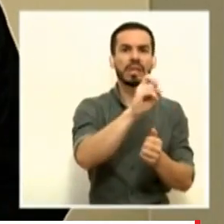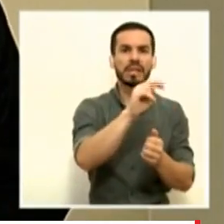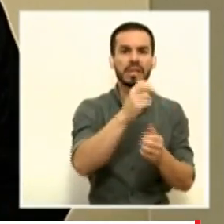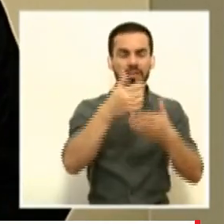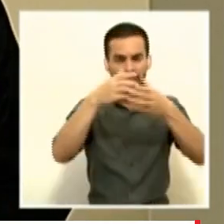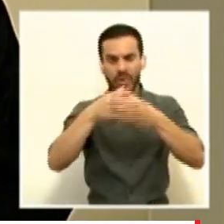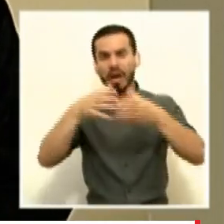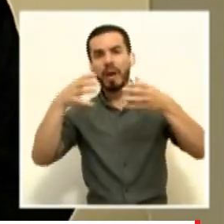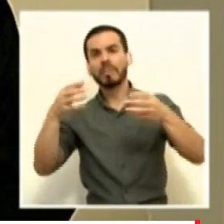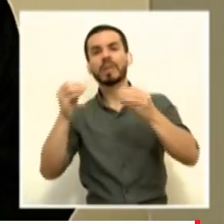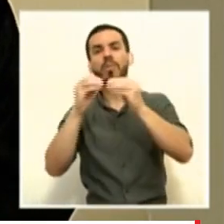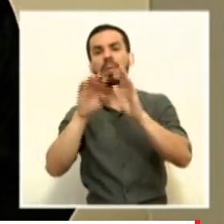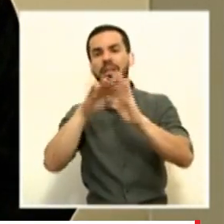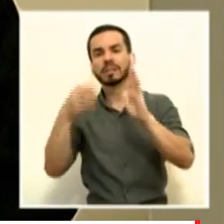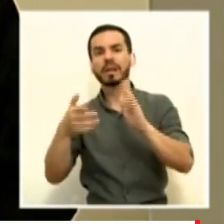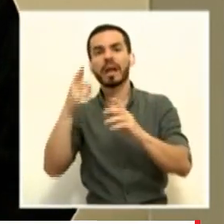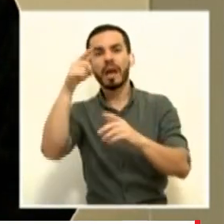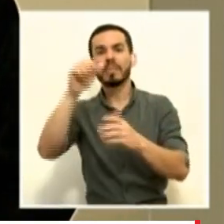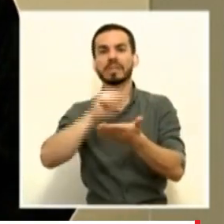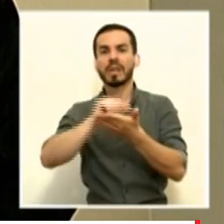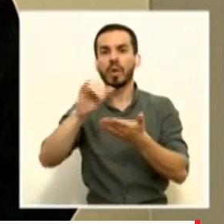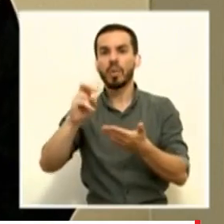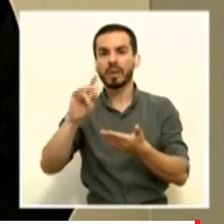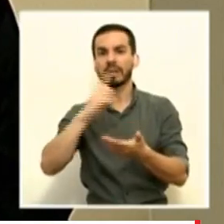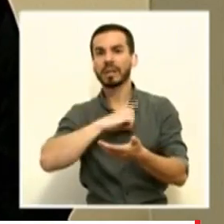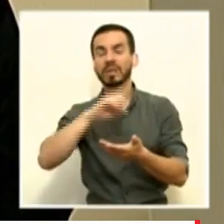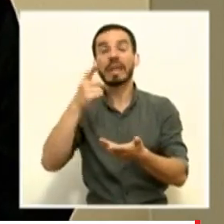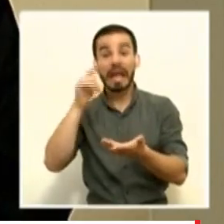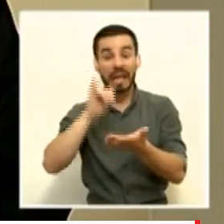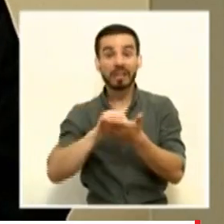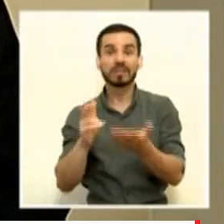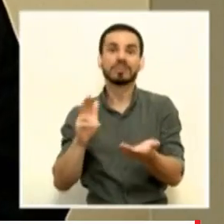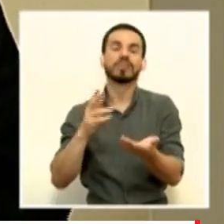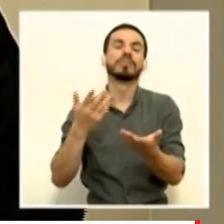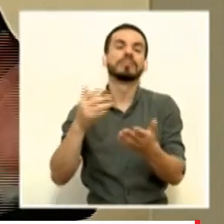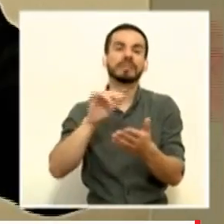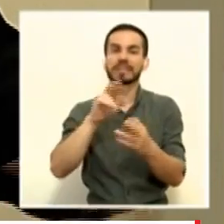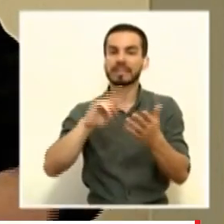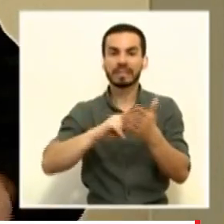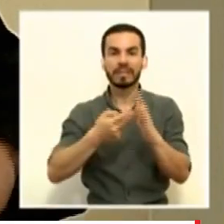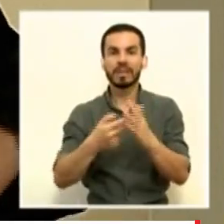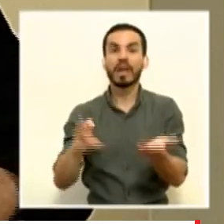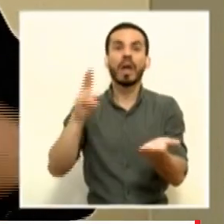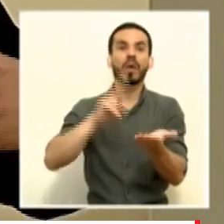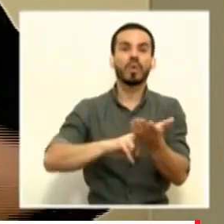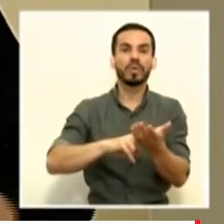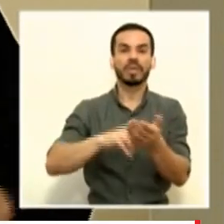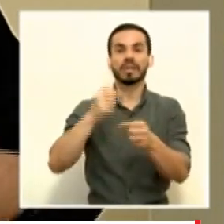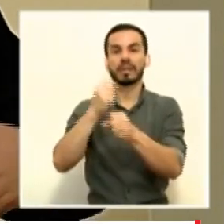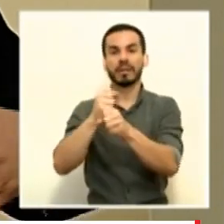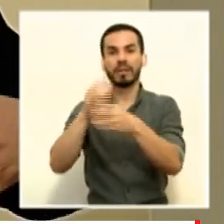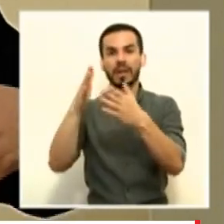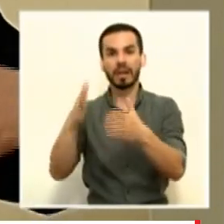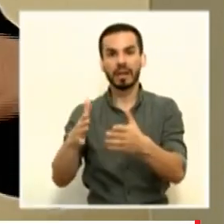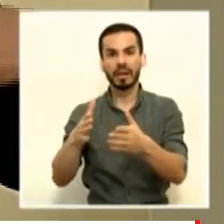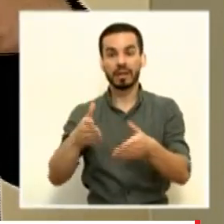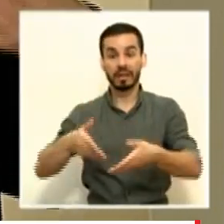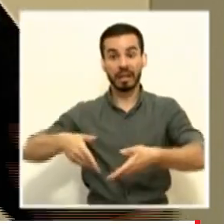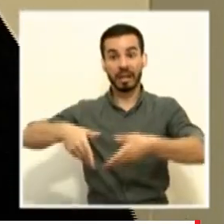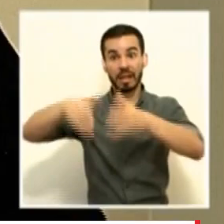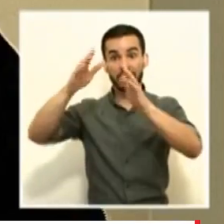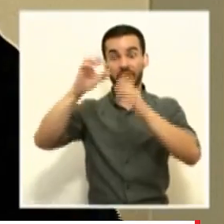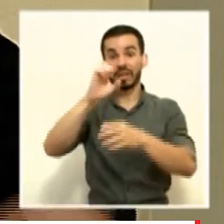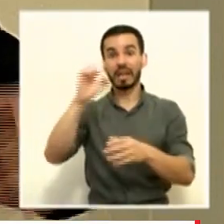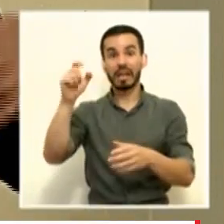en el Hospital San Juan de Dios. Eso implica contratar personal, que se está haciendo en la Torre Este. El doctor Taciano Lemos